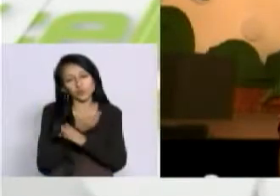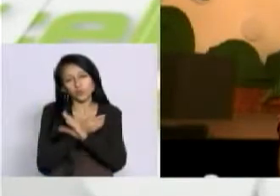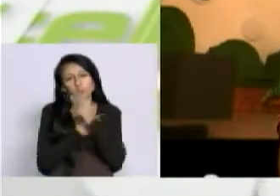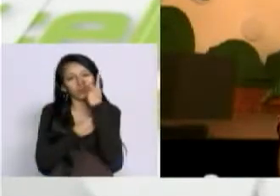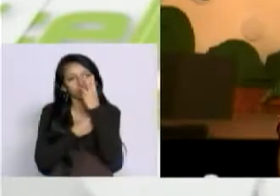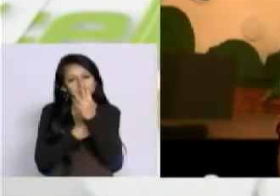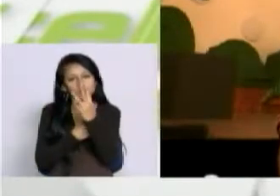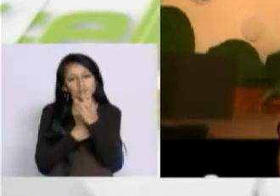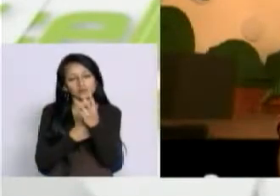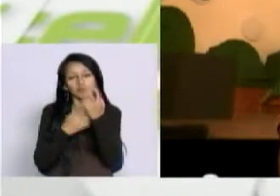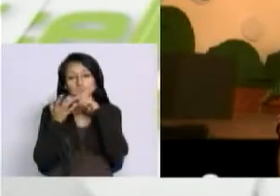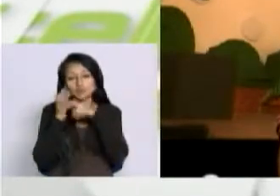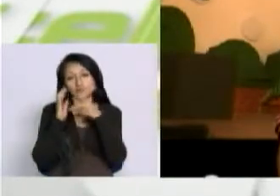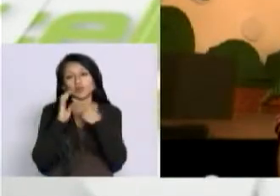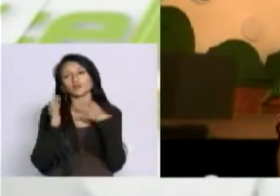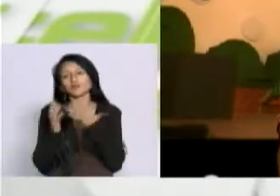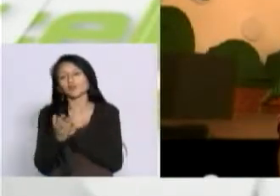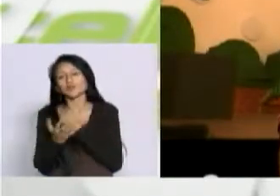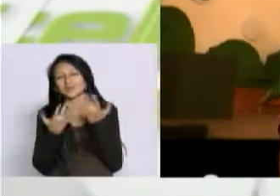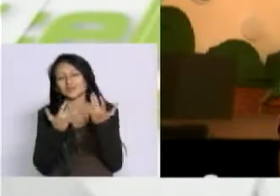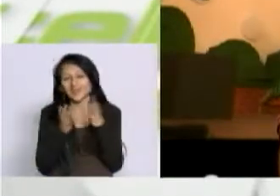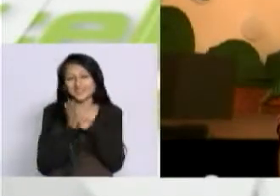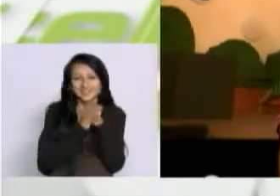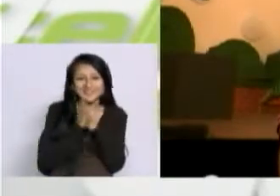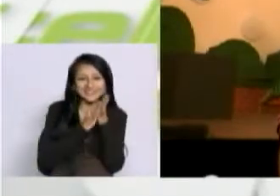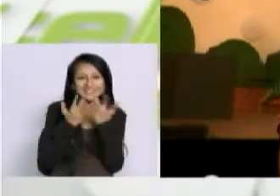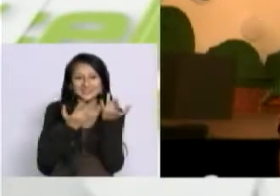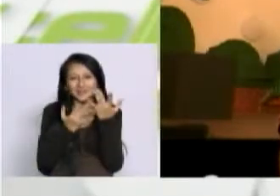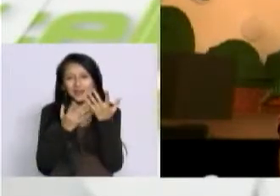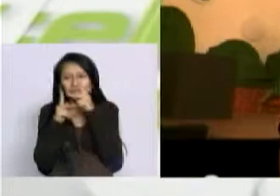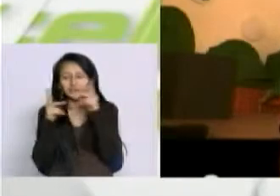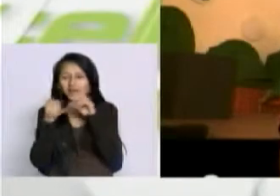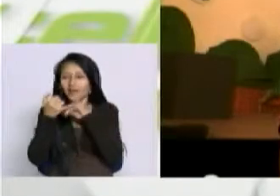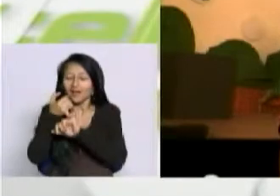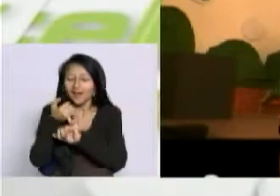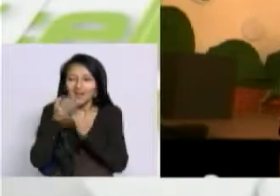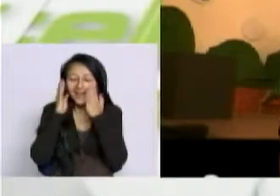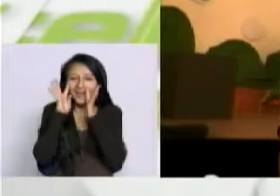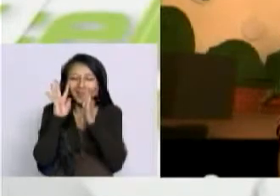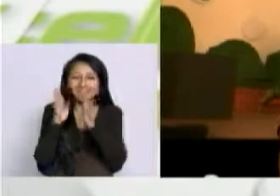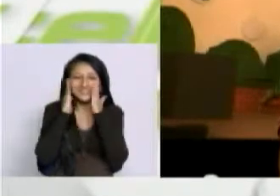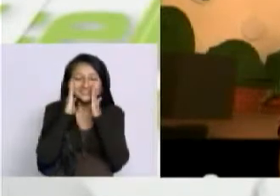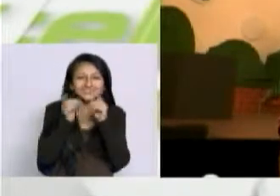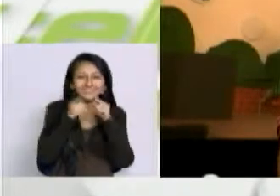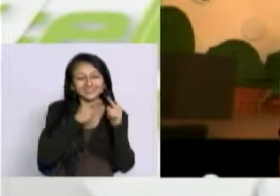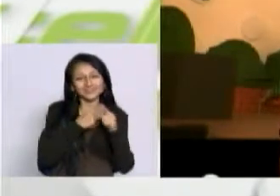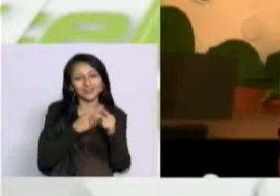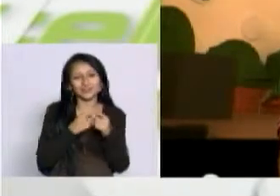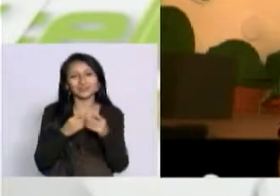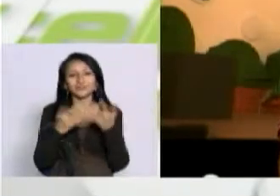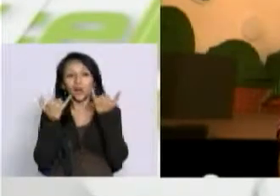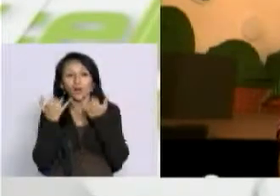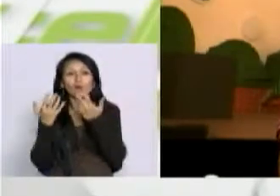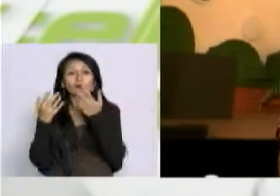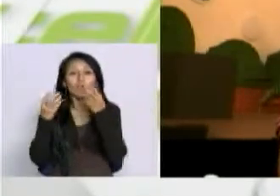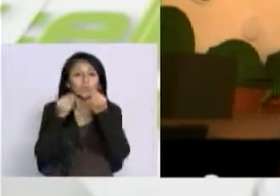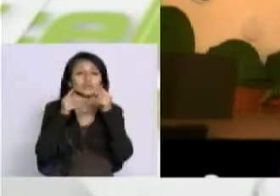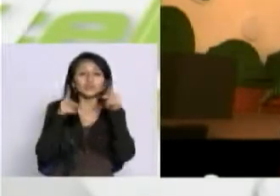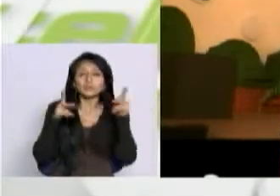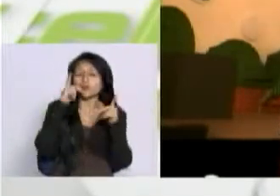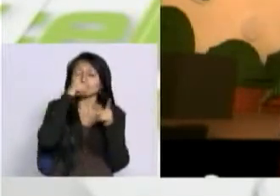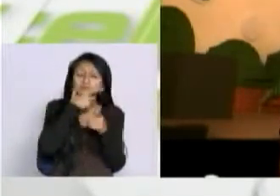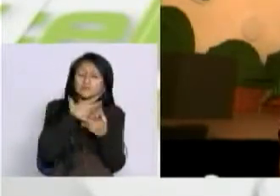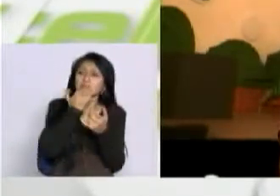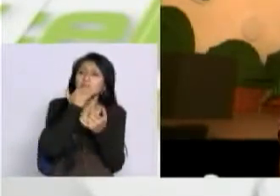parte de una campaña de expectativa y llegaron muchos rumores. Nos dijeron que no, que cómo los iban a echar a los tres.